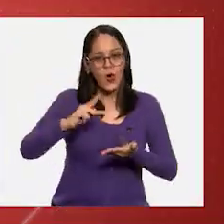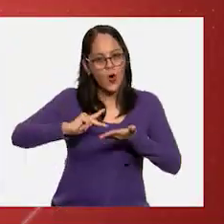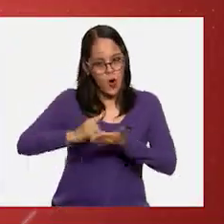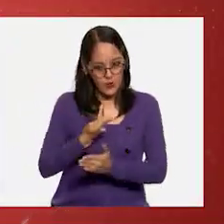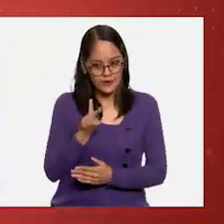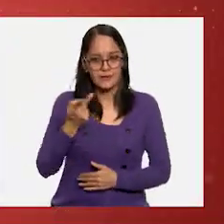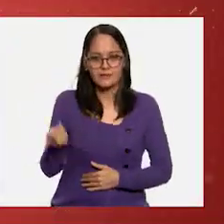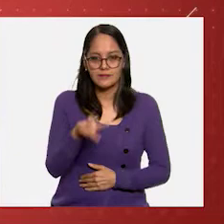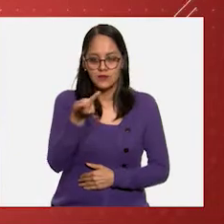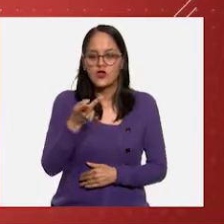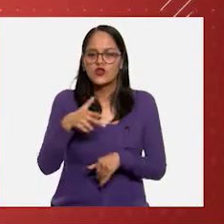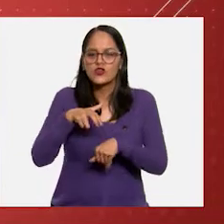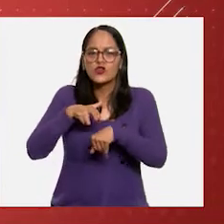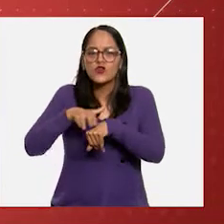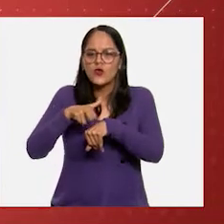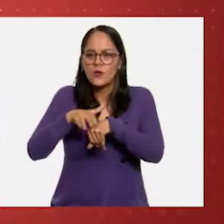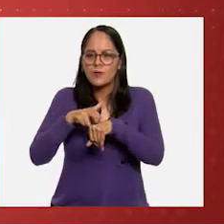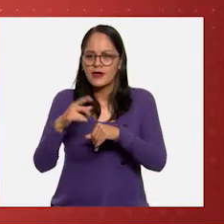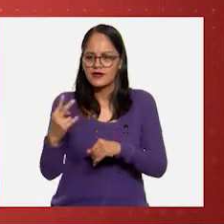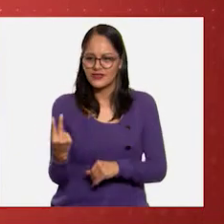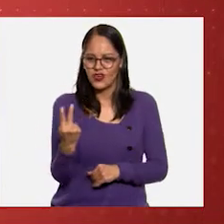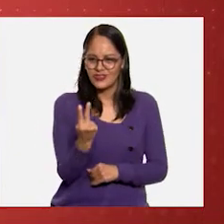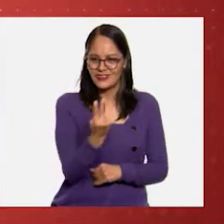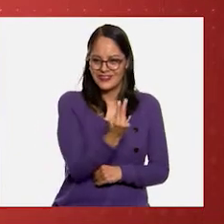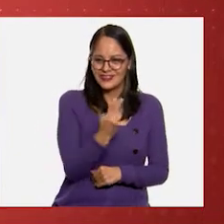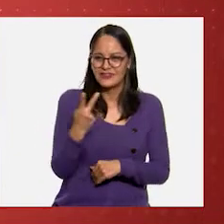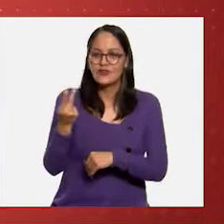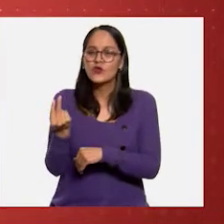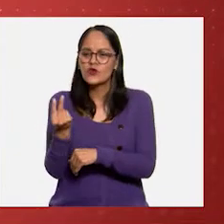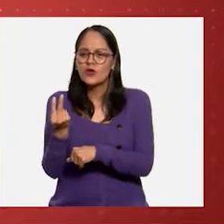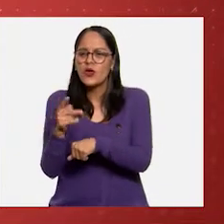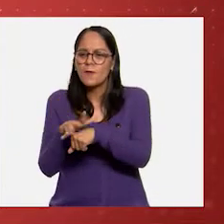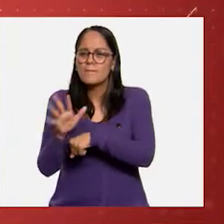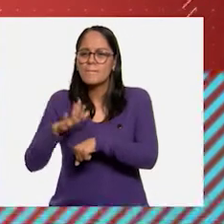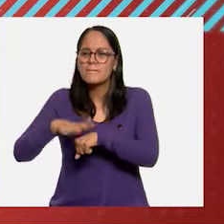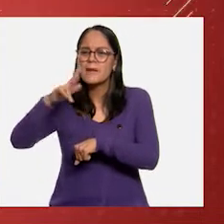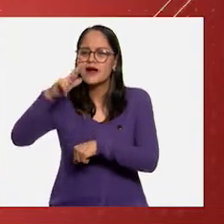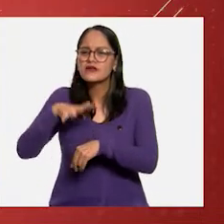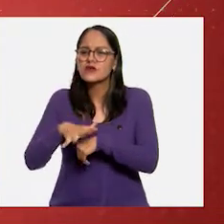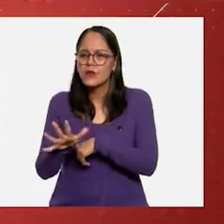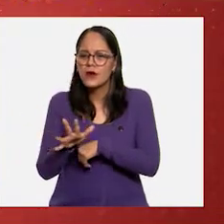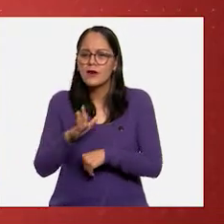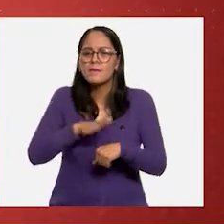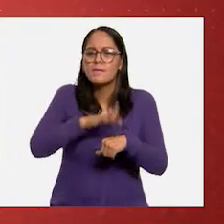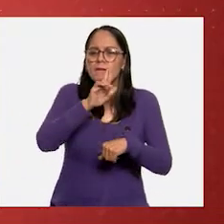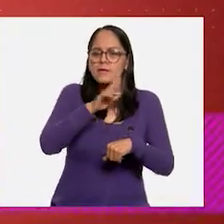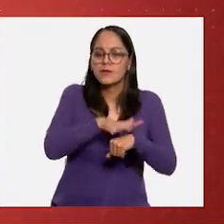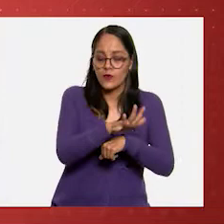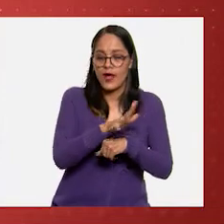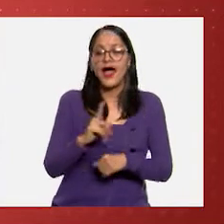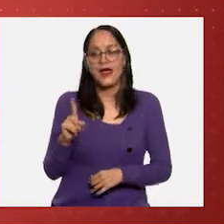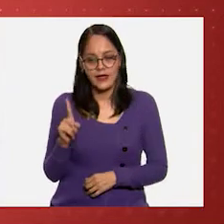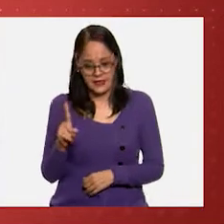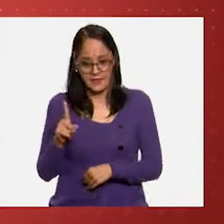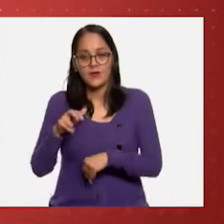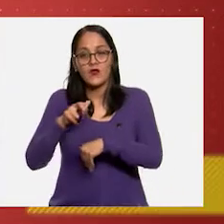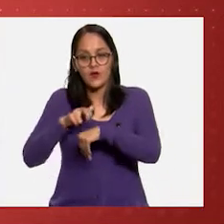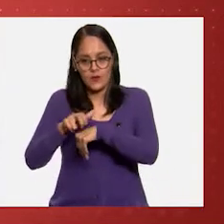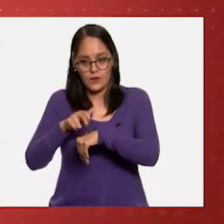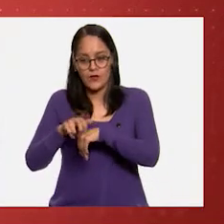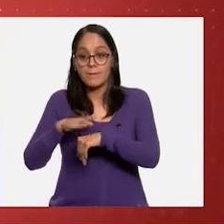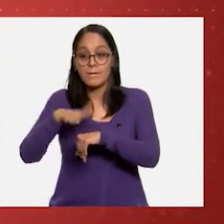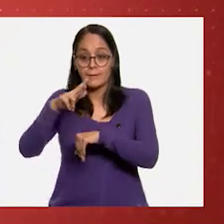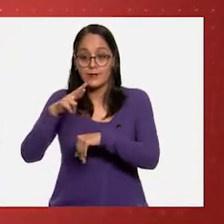preguntarte, ¿qué números en las 3 casillas son mayores? Esos deben recorrer la línea roja hacia la siguiente